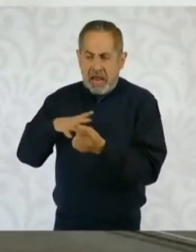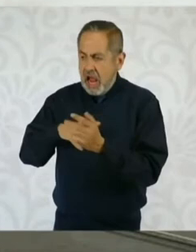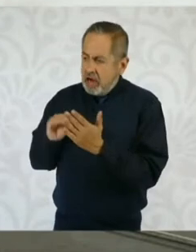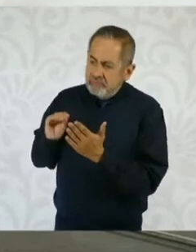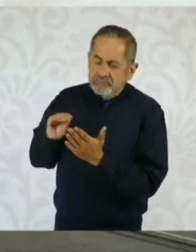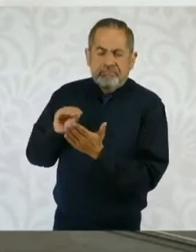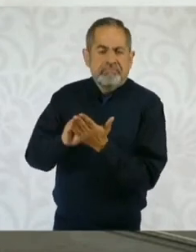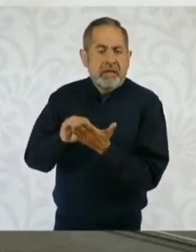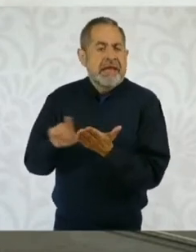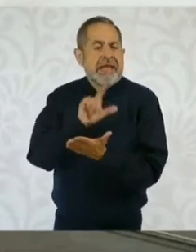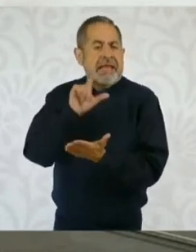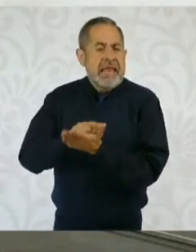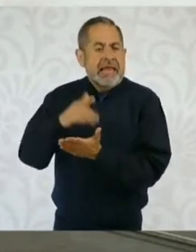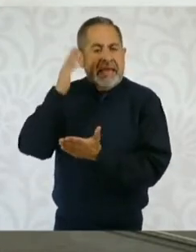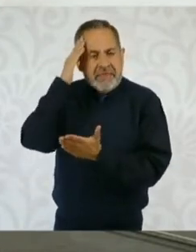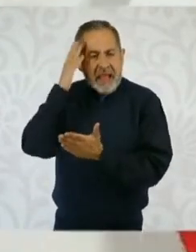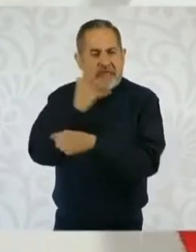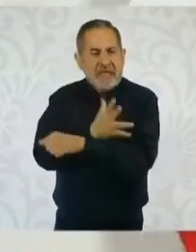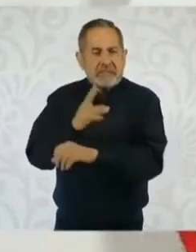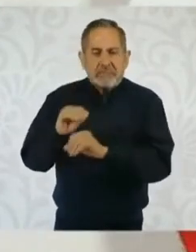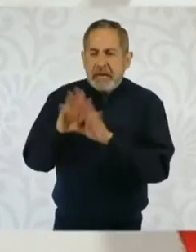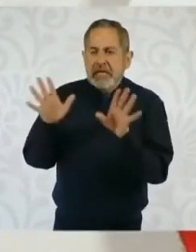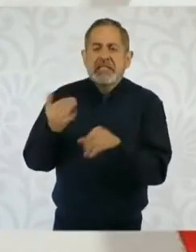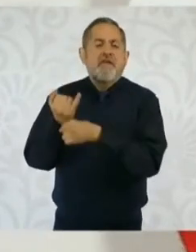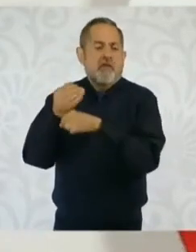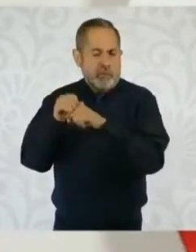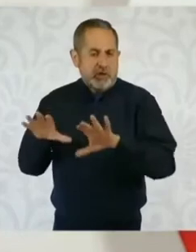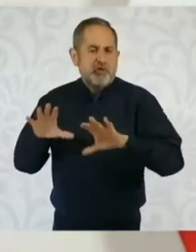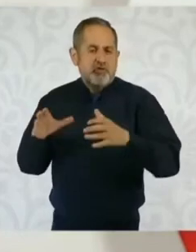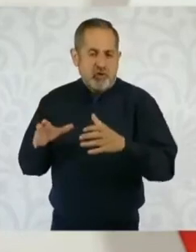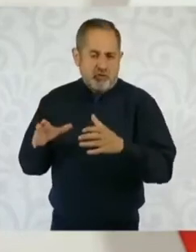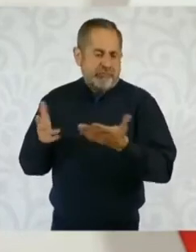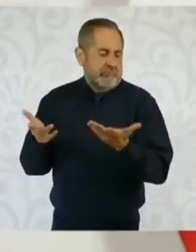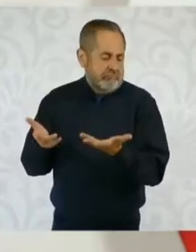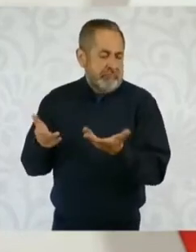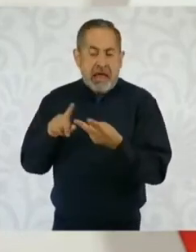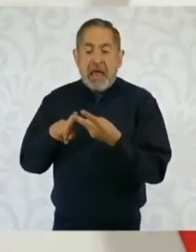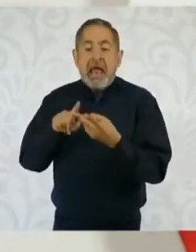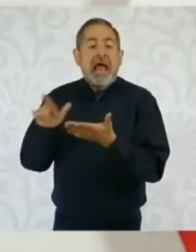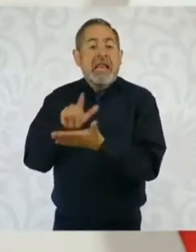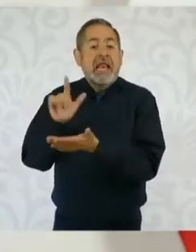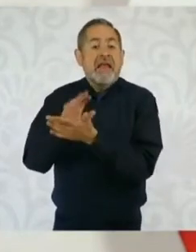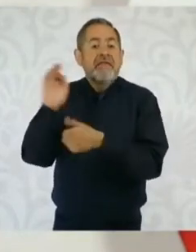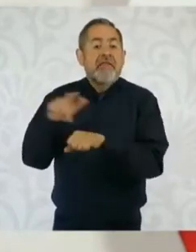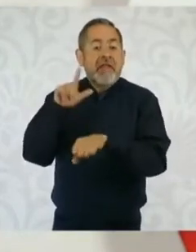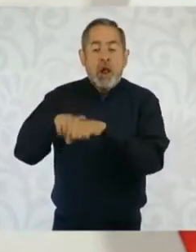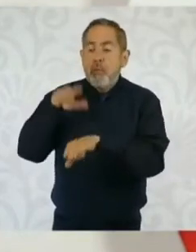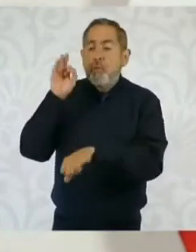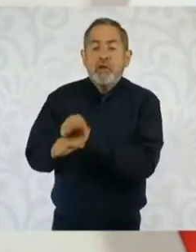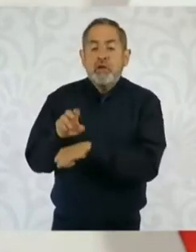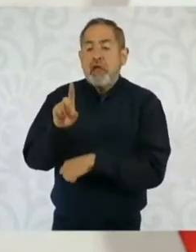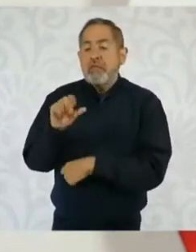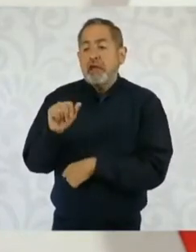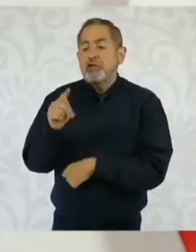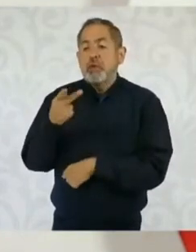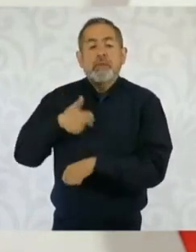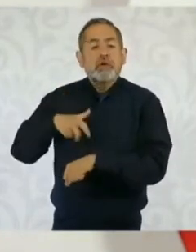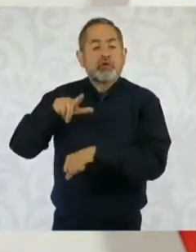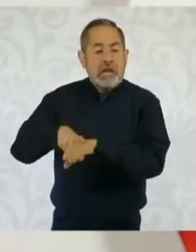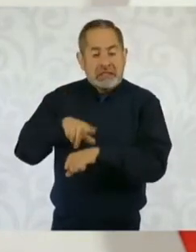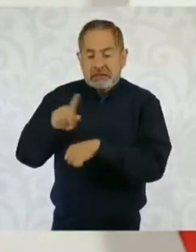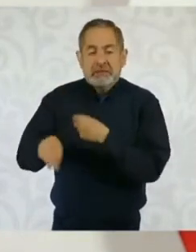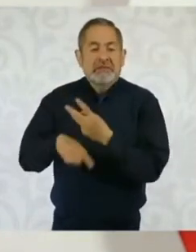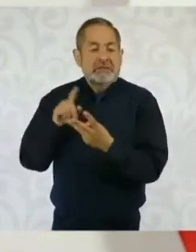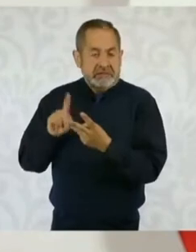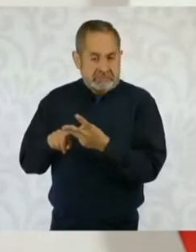constitucionales, la Ley General de Transparencia y Acceso a la Información Pública, la Ley Federal de Protección de Datos Personales en posesión de sujetos